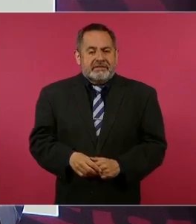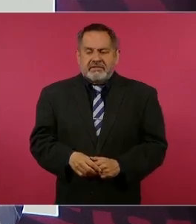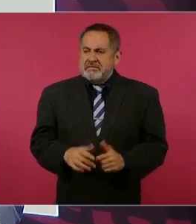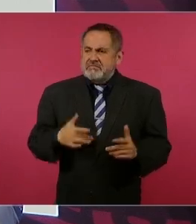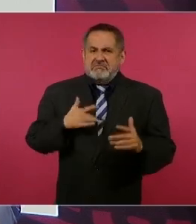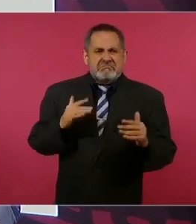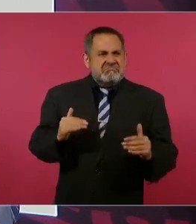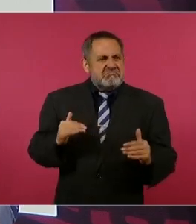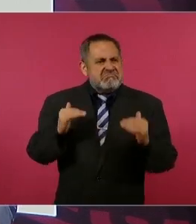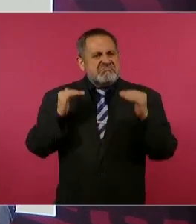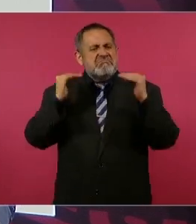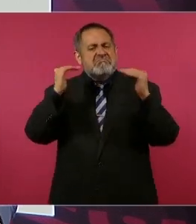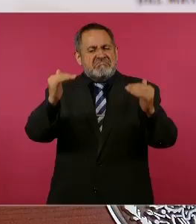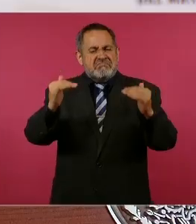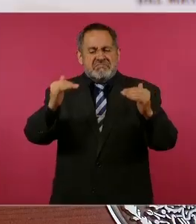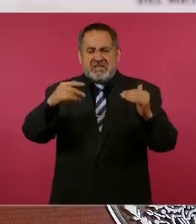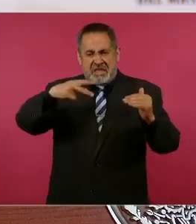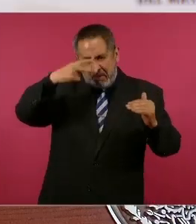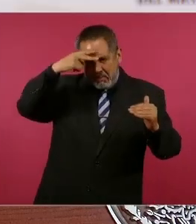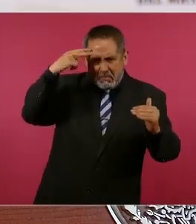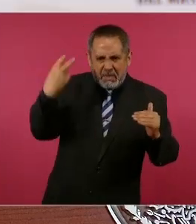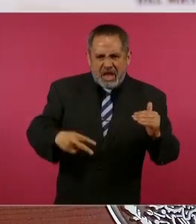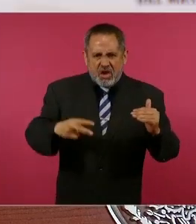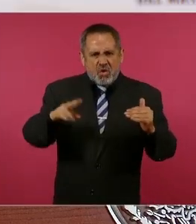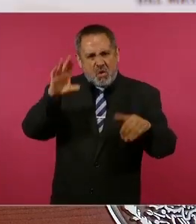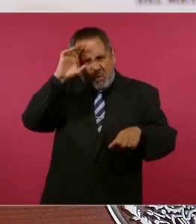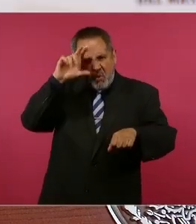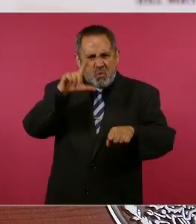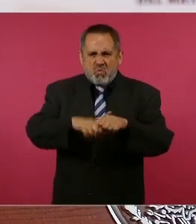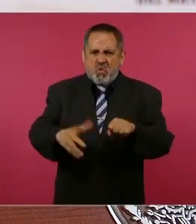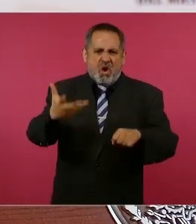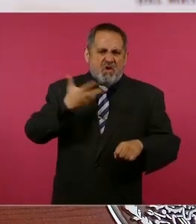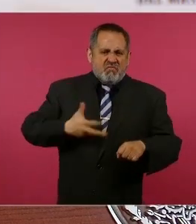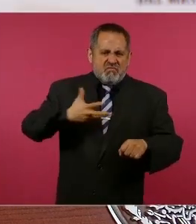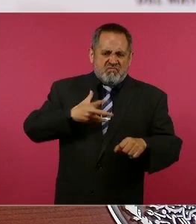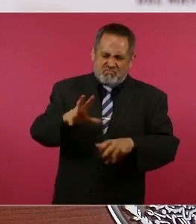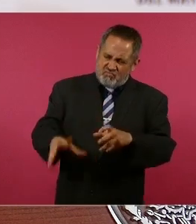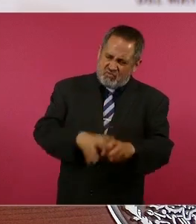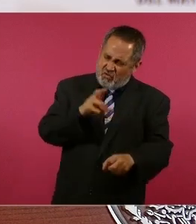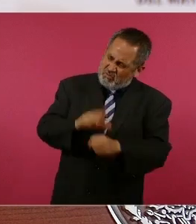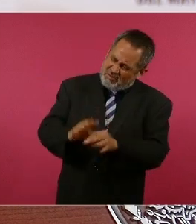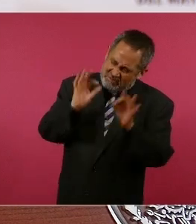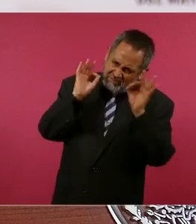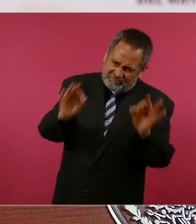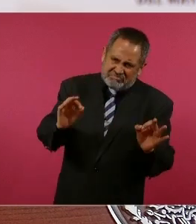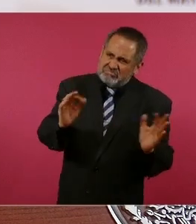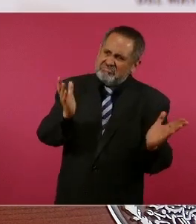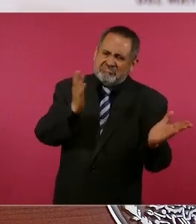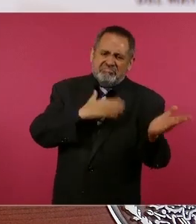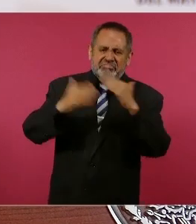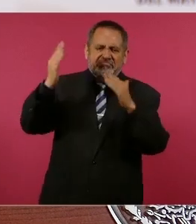exaltar la grandeza cultural de nuestro país,